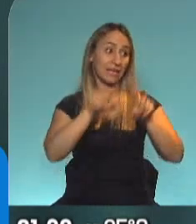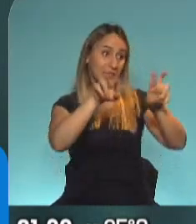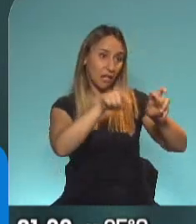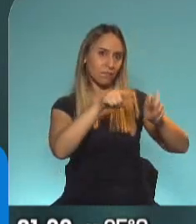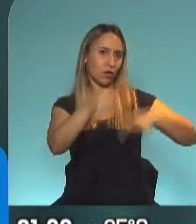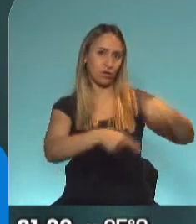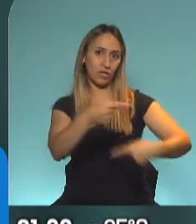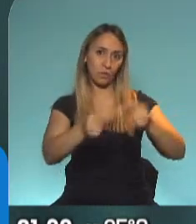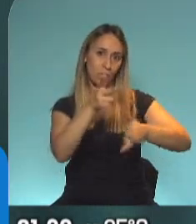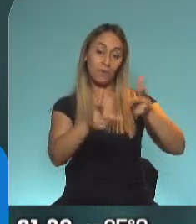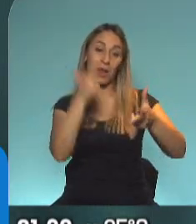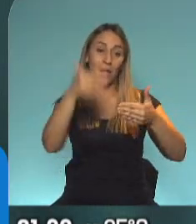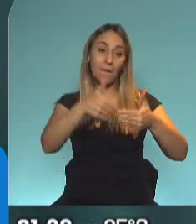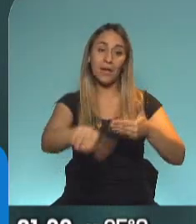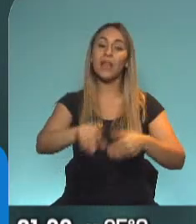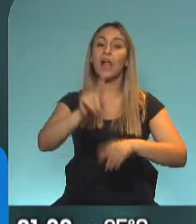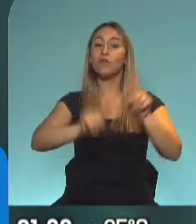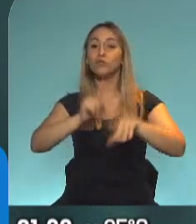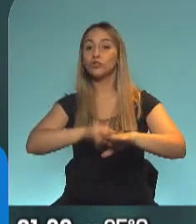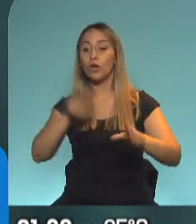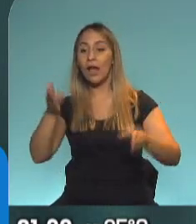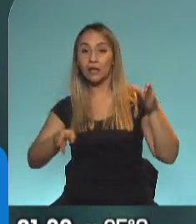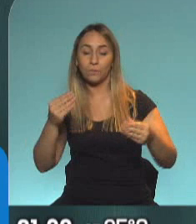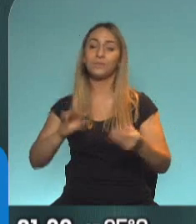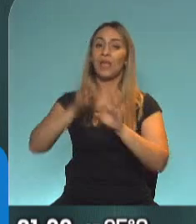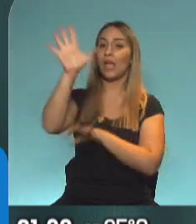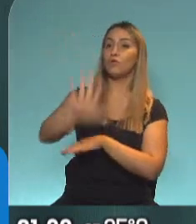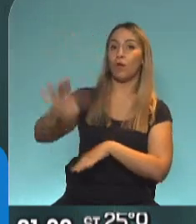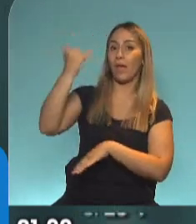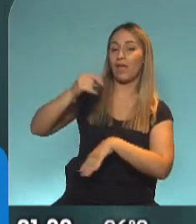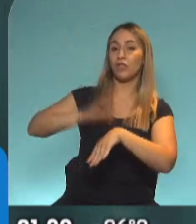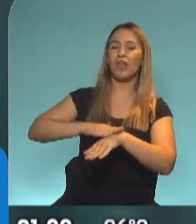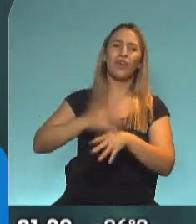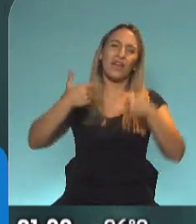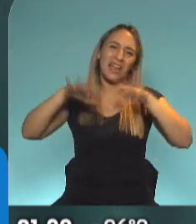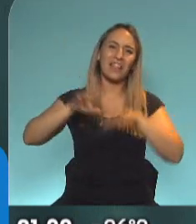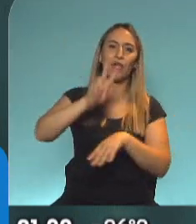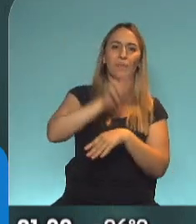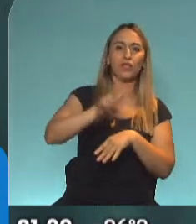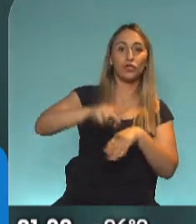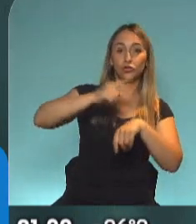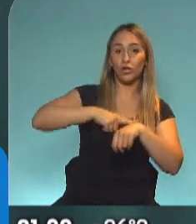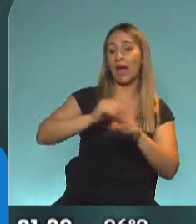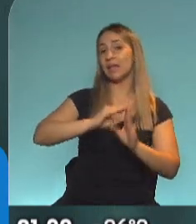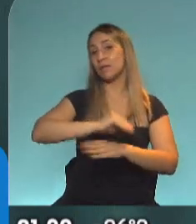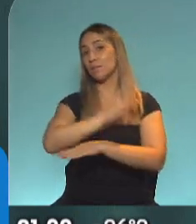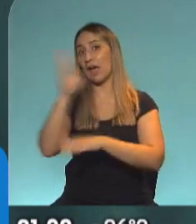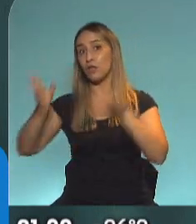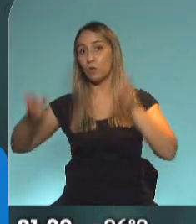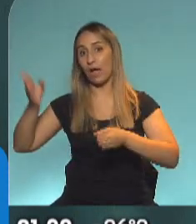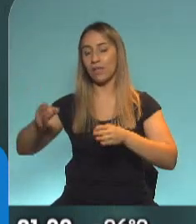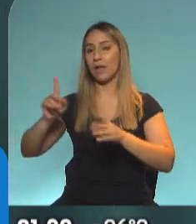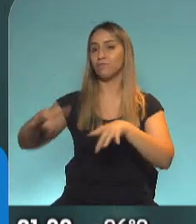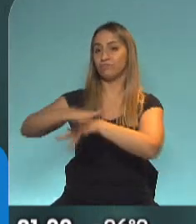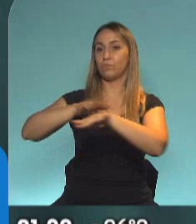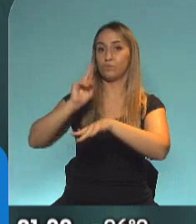se hará, sobre todo en determinados horarios, ¿no? En Europa hay determinados horarios, en general es desde las 22 hasta horarios de la madrugada. Doctor, buen año. Un